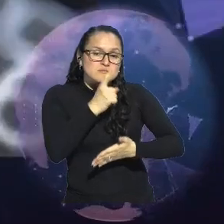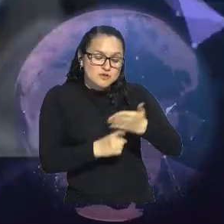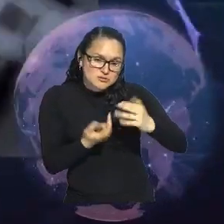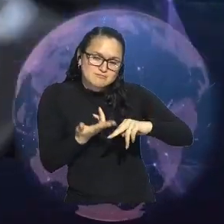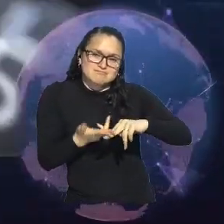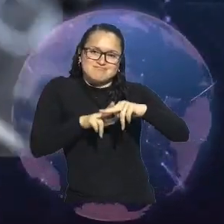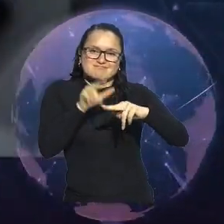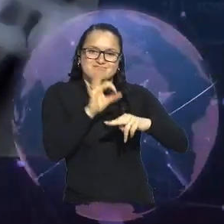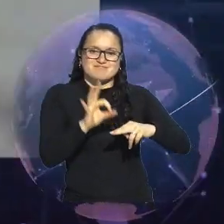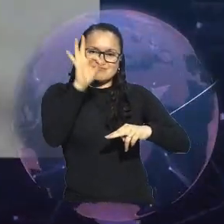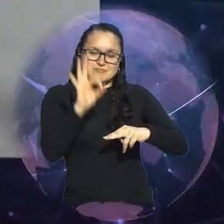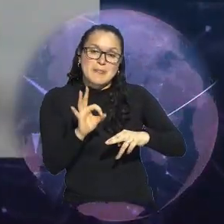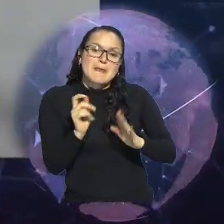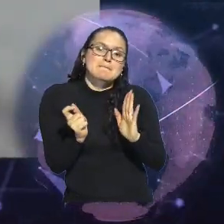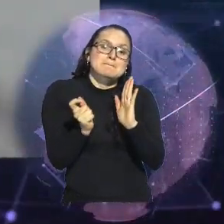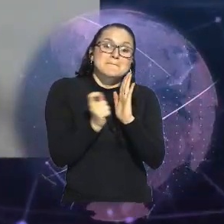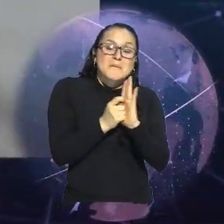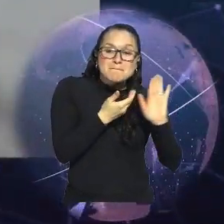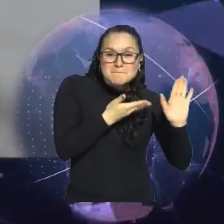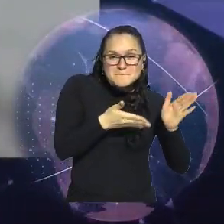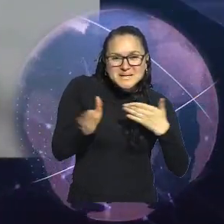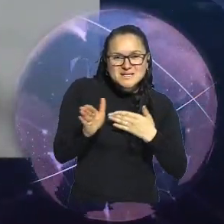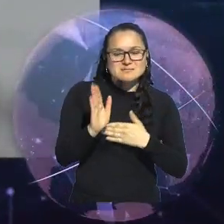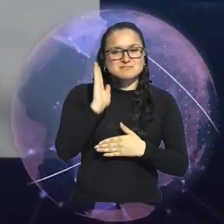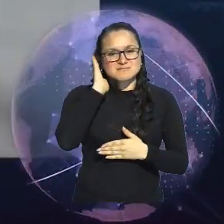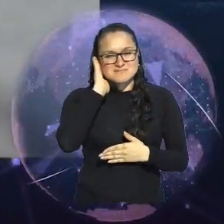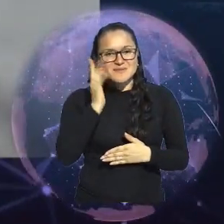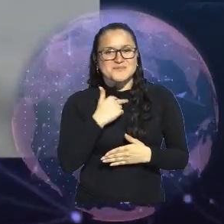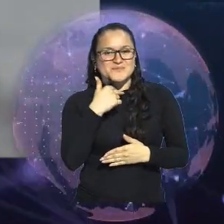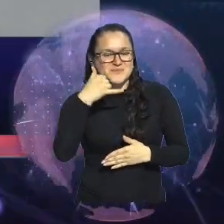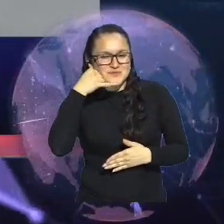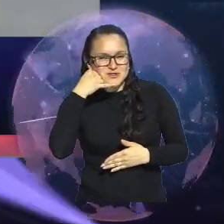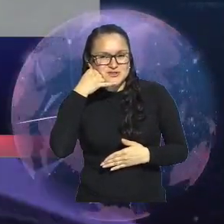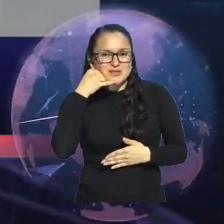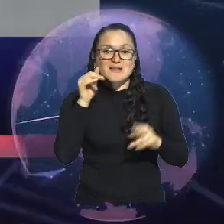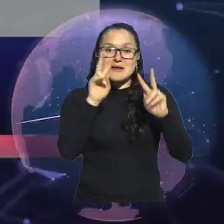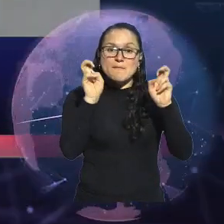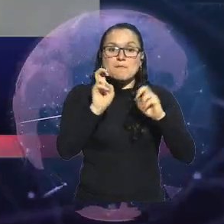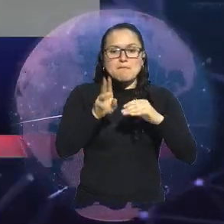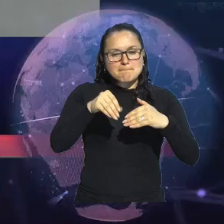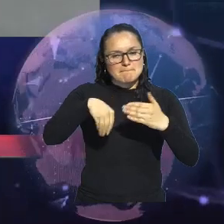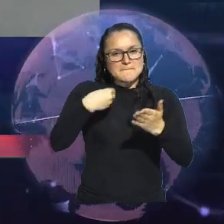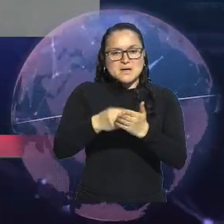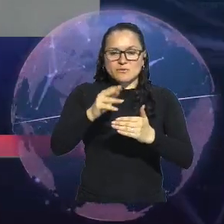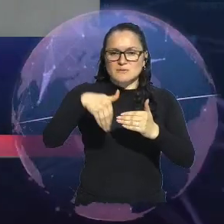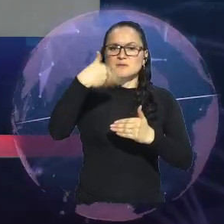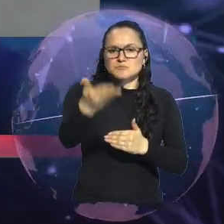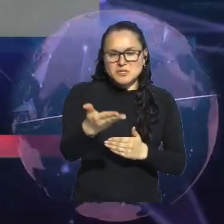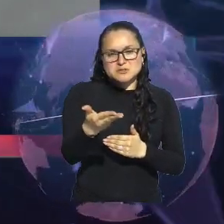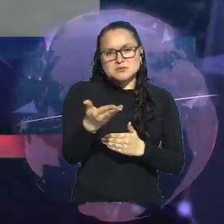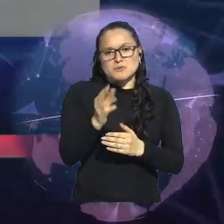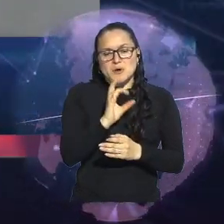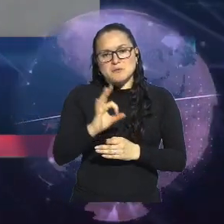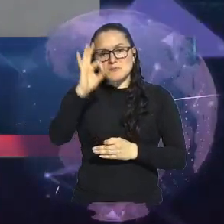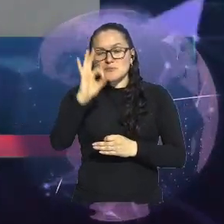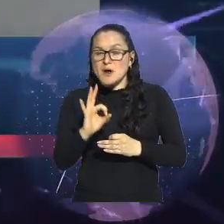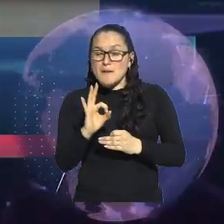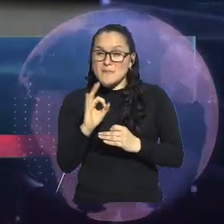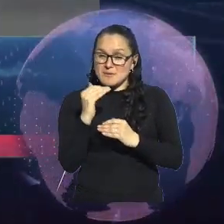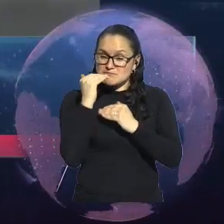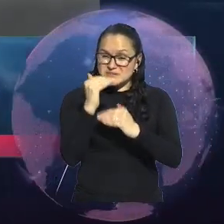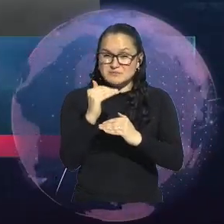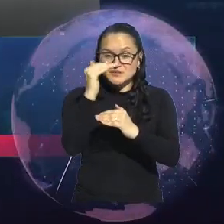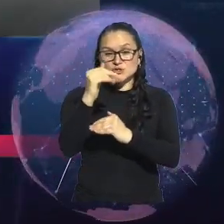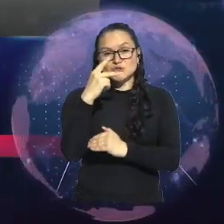planes de telefonía móvil voz y datos en la modalidad post pago cuyo valor no excede dos unidades del